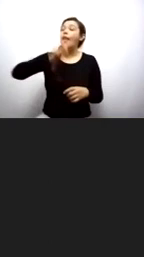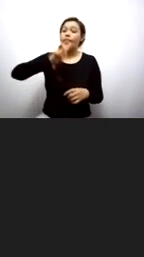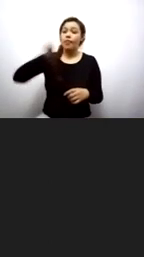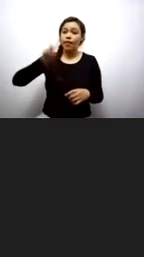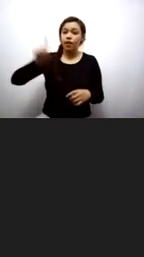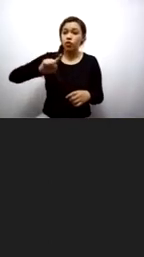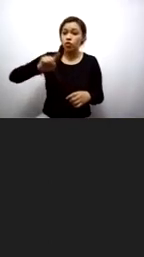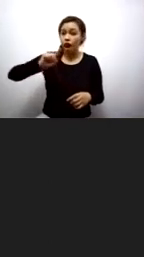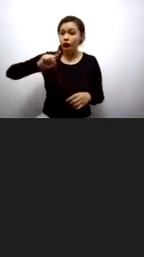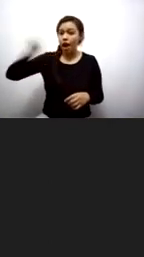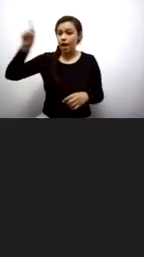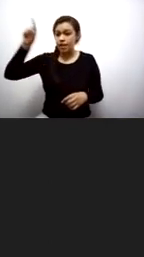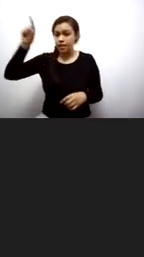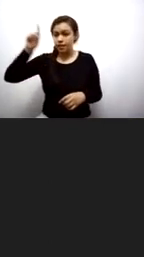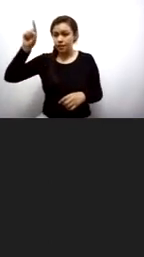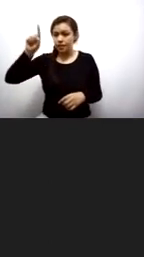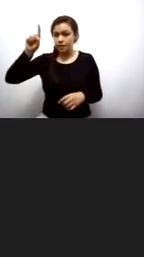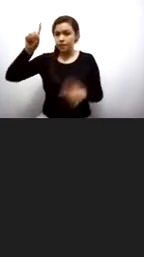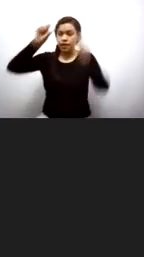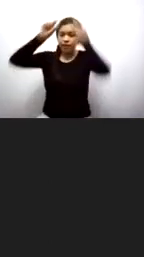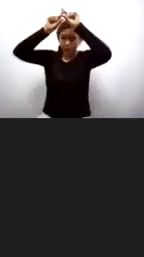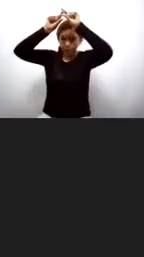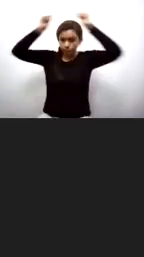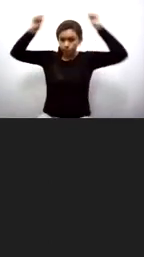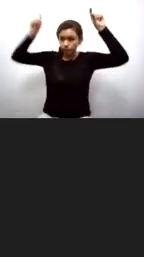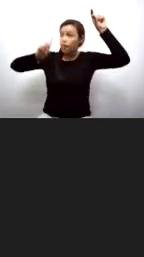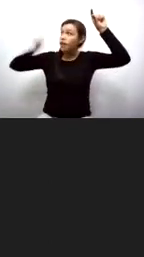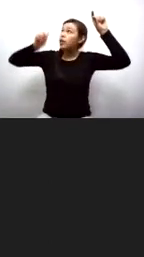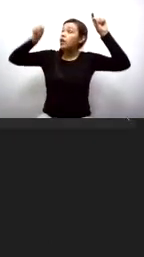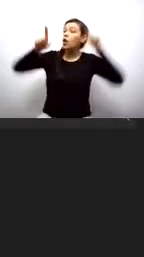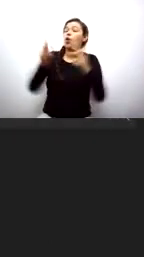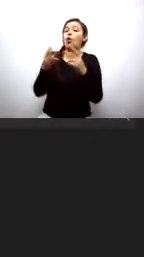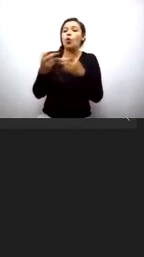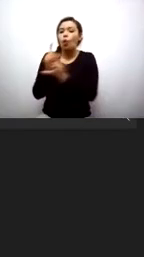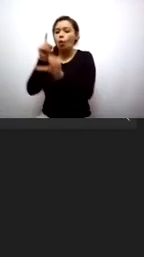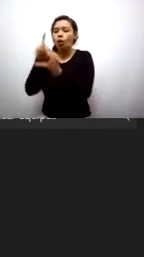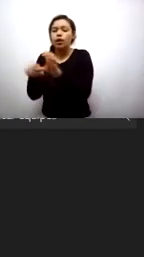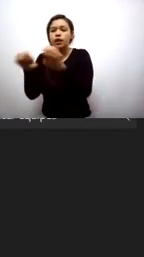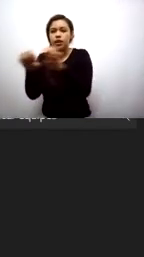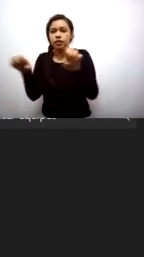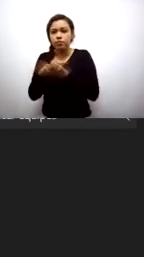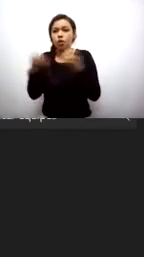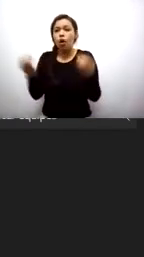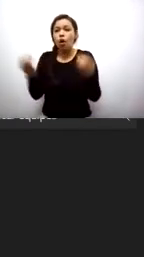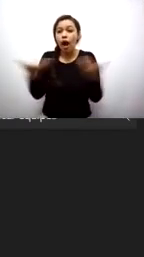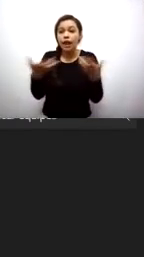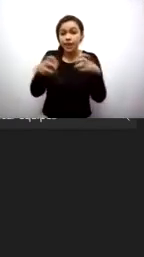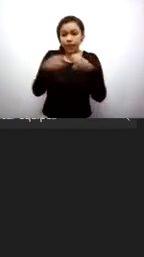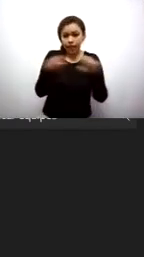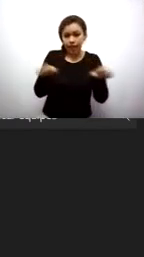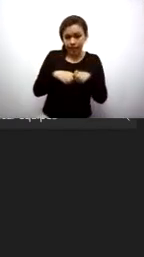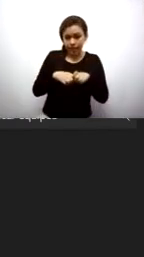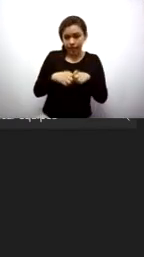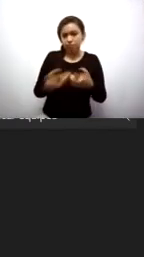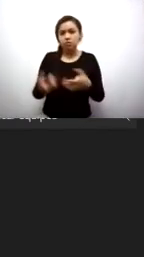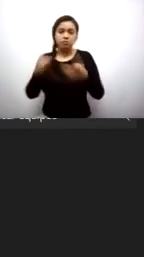a un costado en la barra superior. Entonces, unirse a un equipo o crear uno. Aquí nos va a dar las